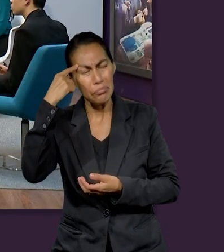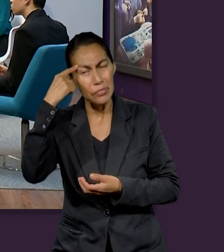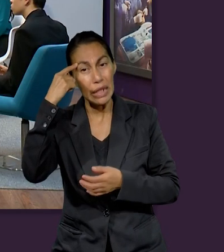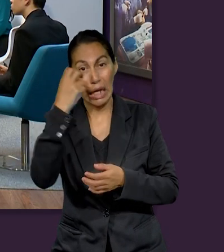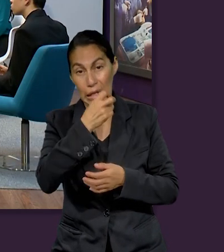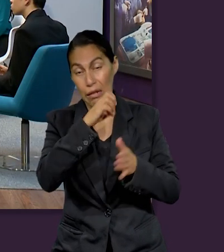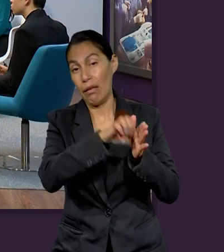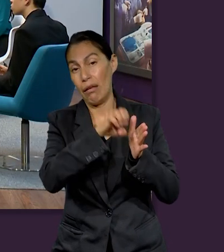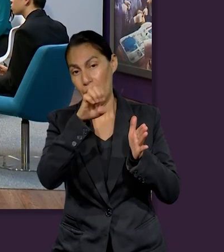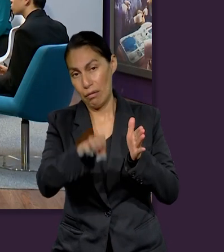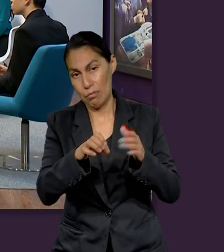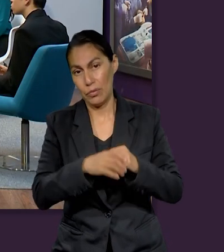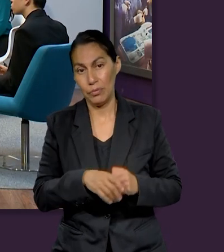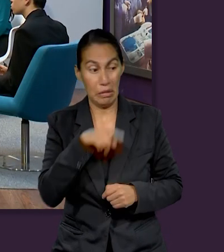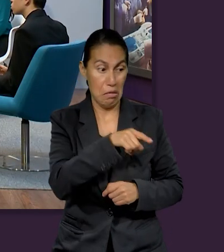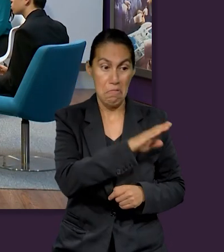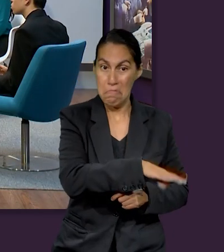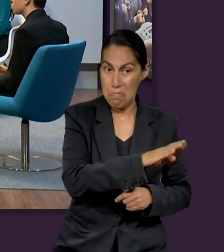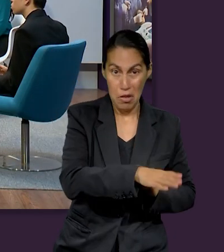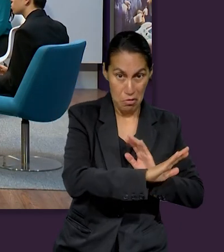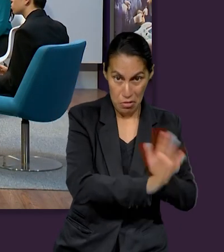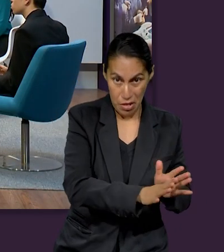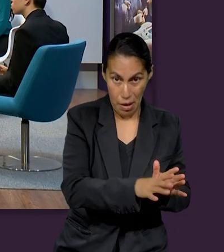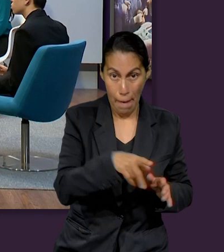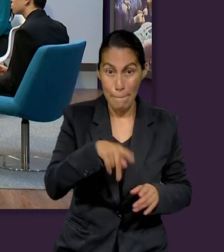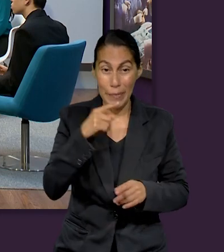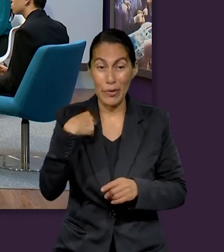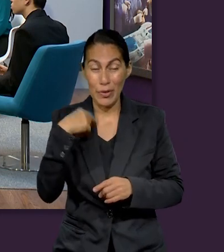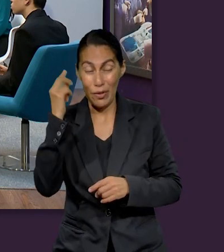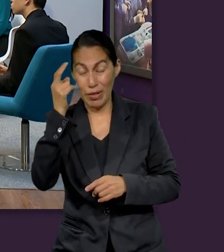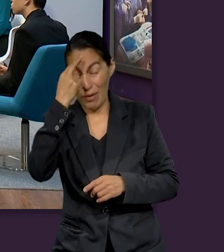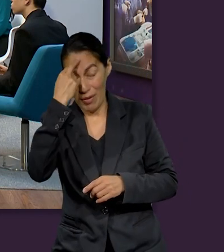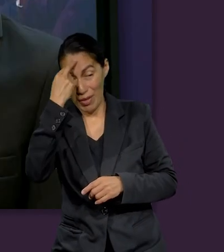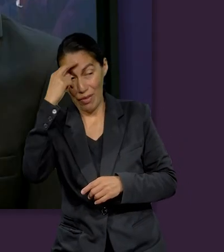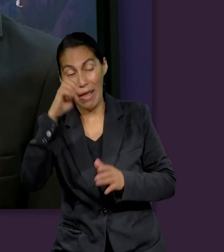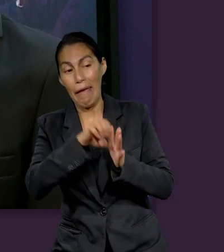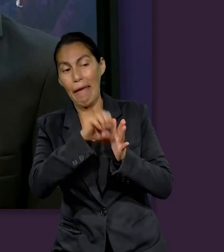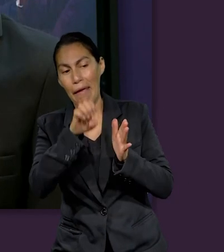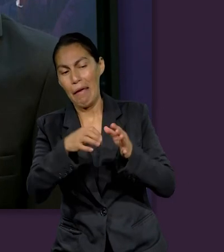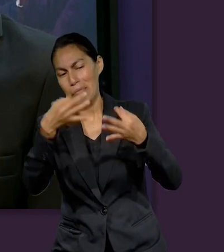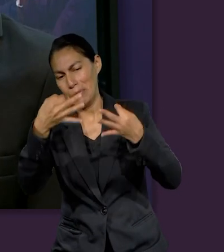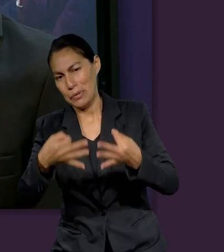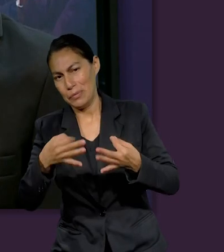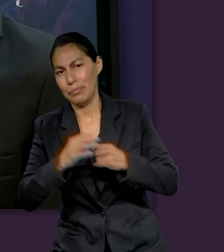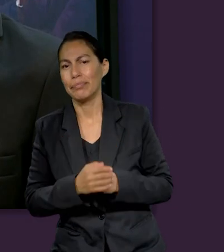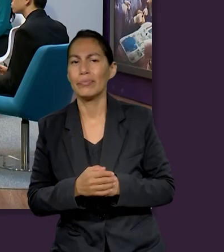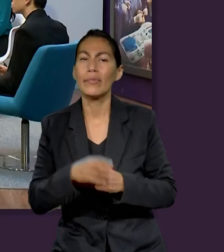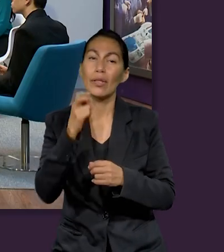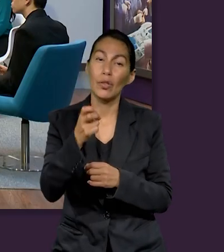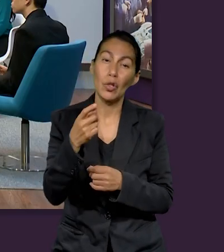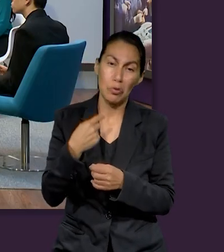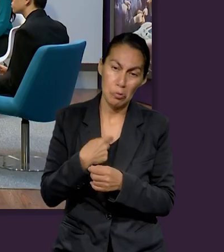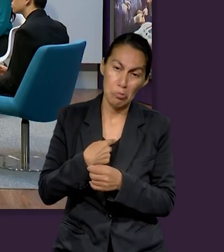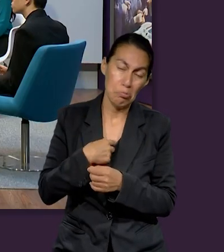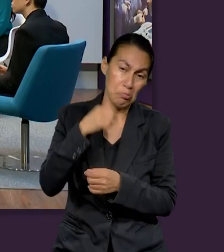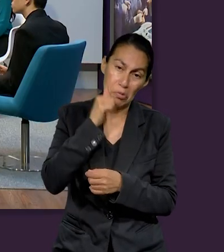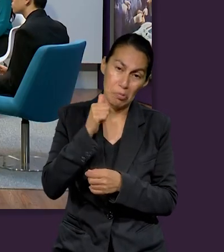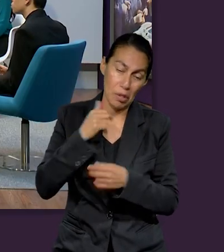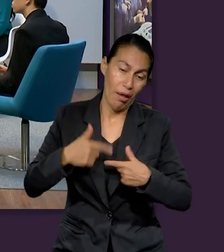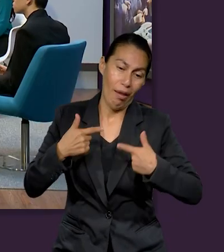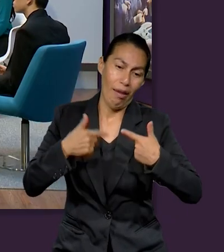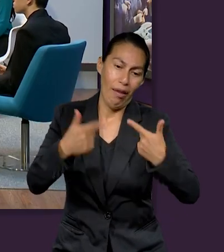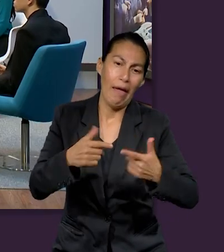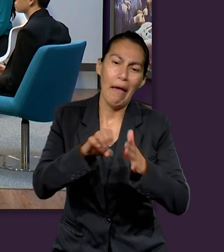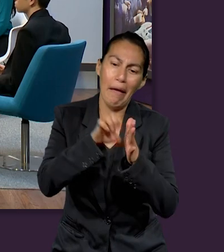tienes a alguien que o sea tu visualización es alguien a quien vas a estar sirviendo para toda tu vida los beneficios van a venir Por ende